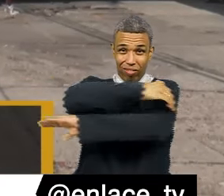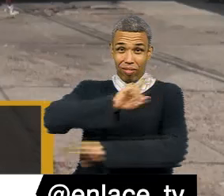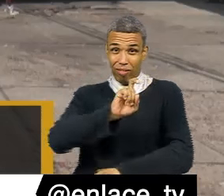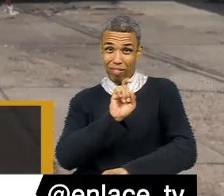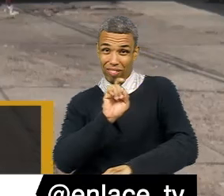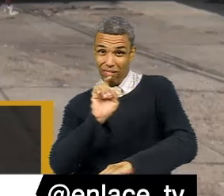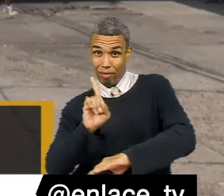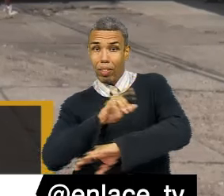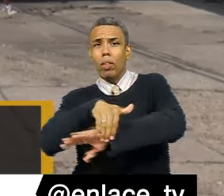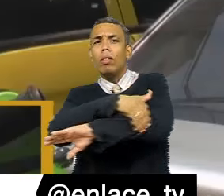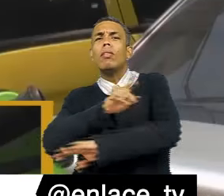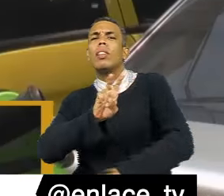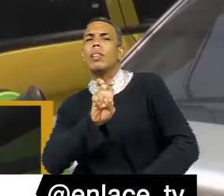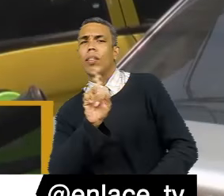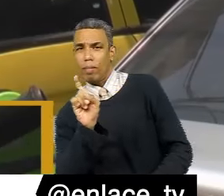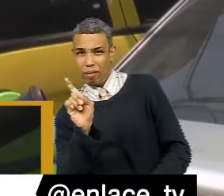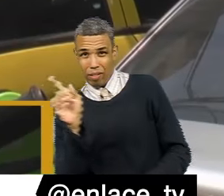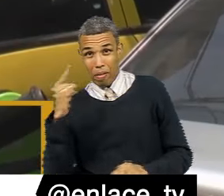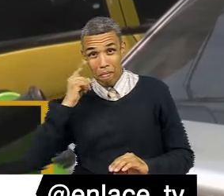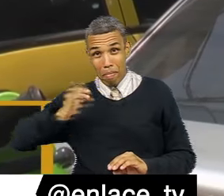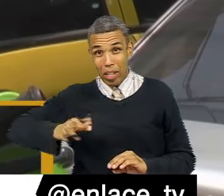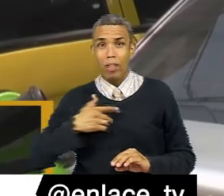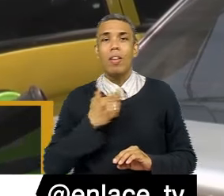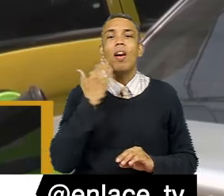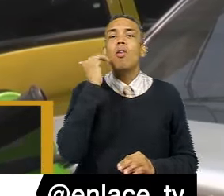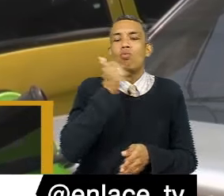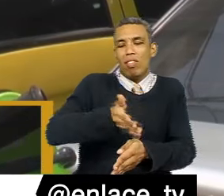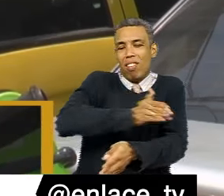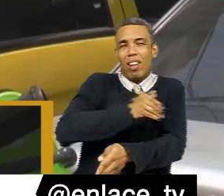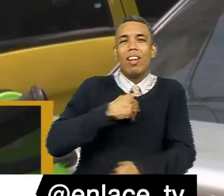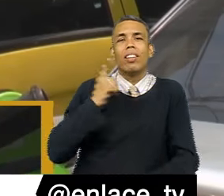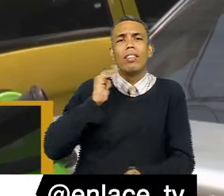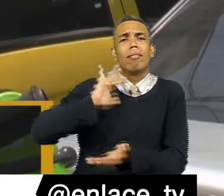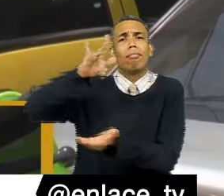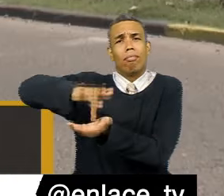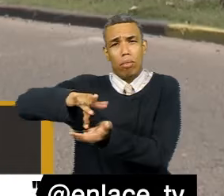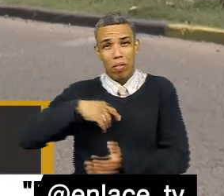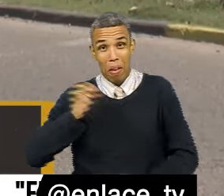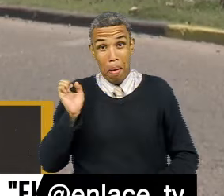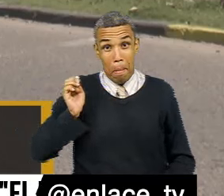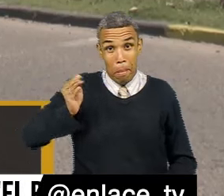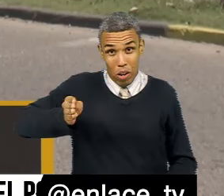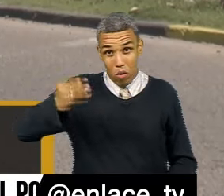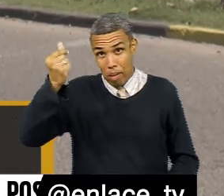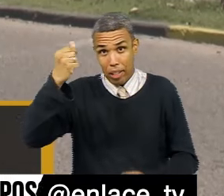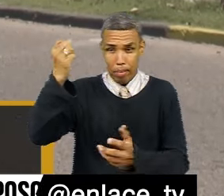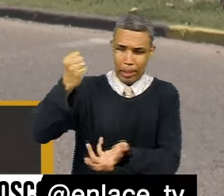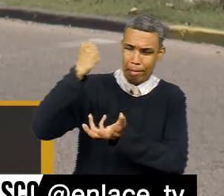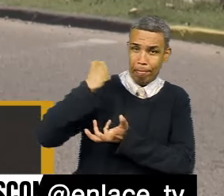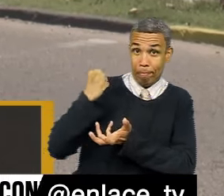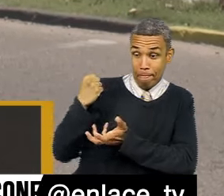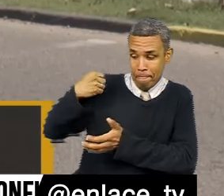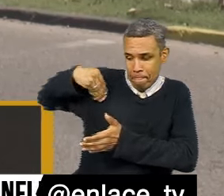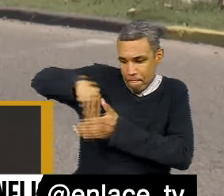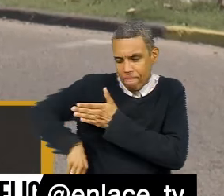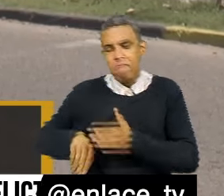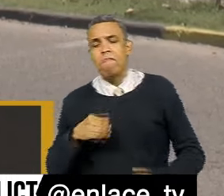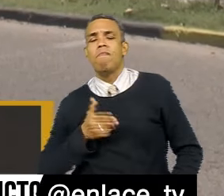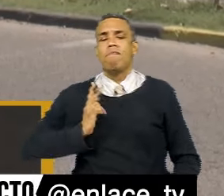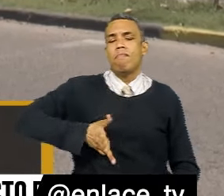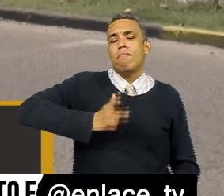motocicleta intimidaron con arma de fuego a una mujer que minutos antes había realizado una transacción bancaria. Ese conductor dio a conocer detalles